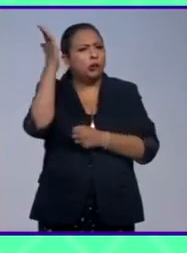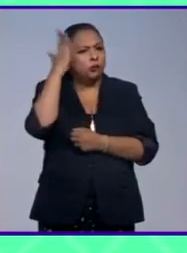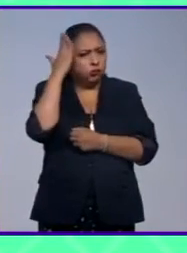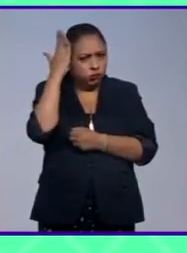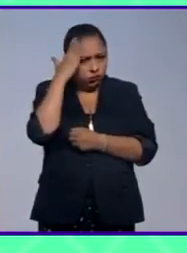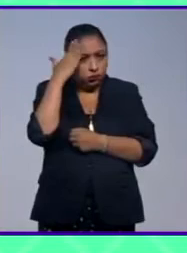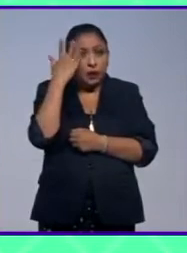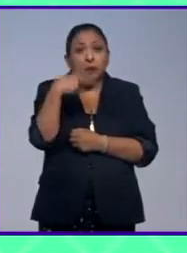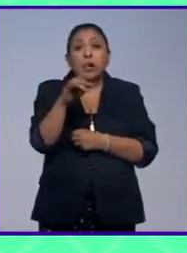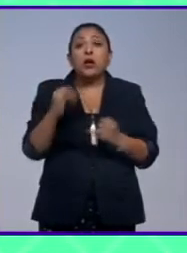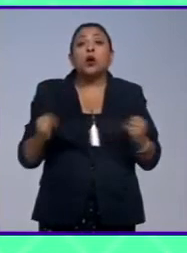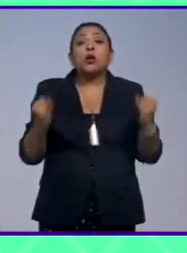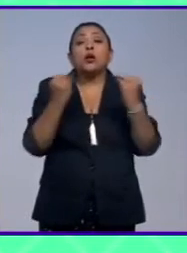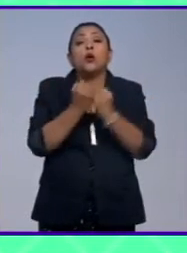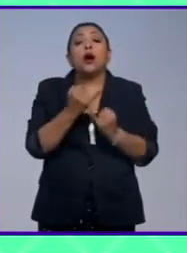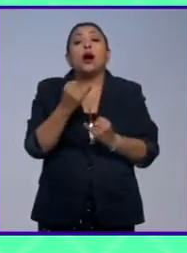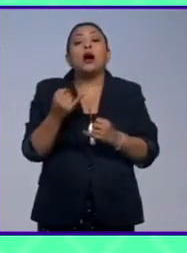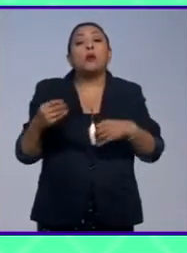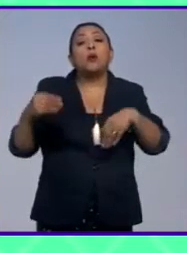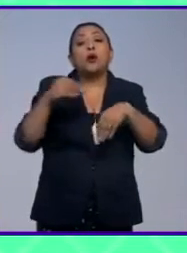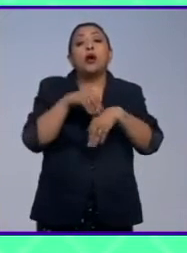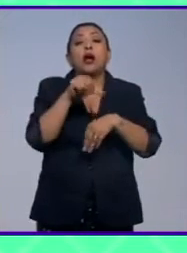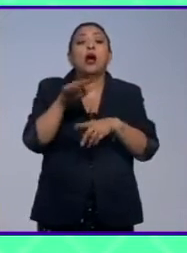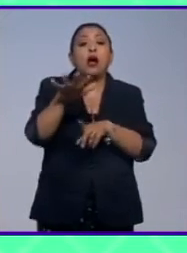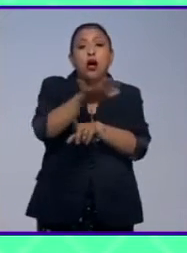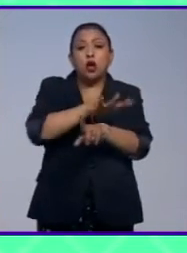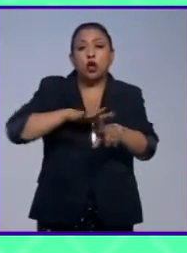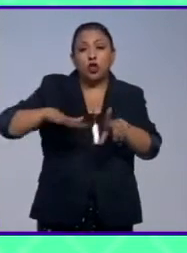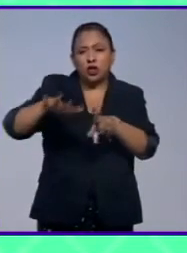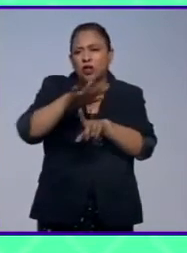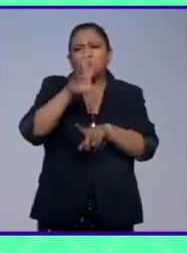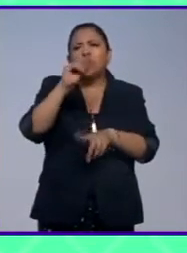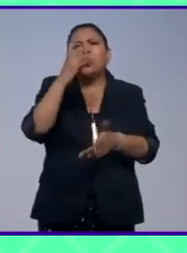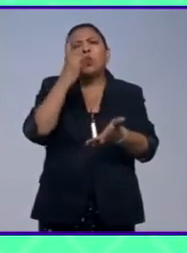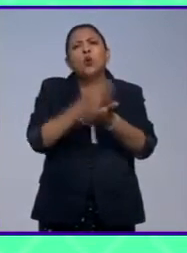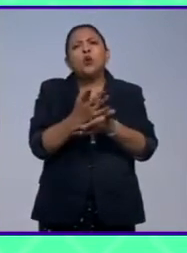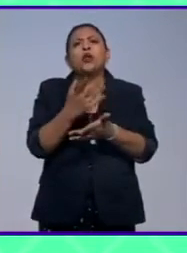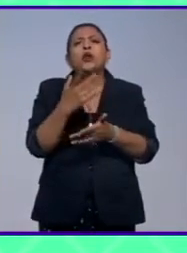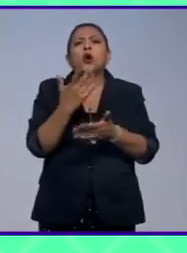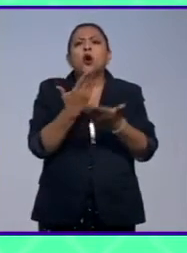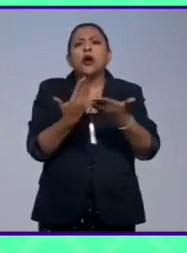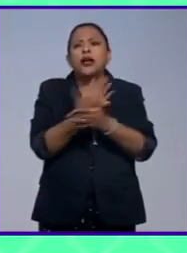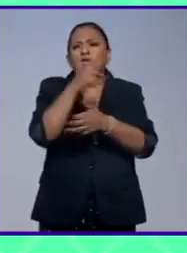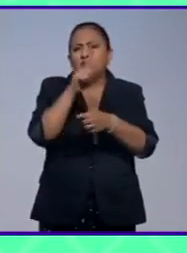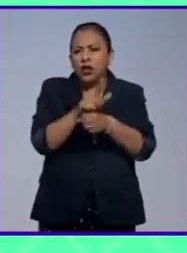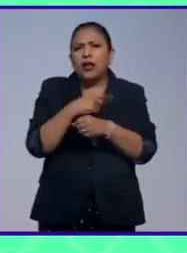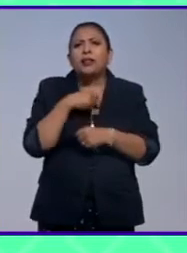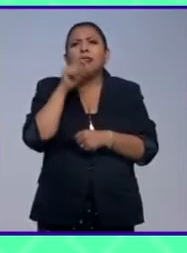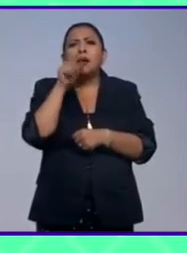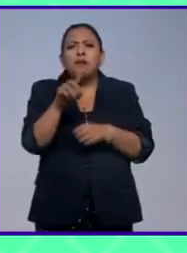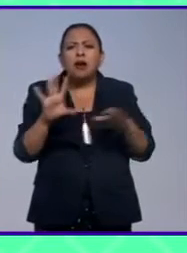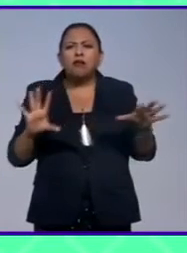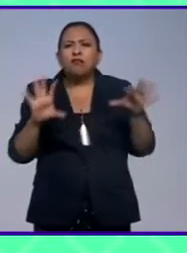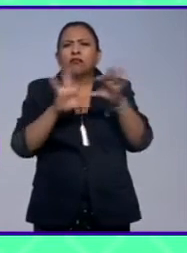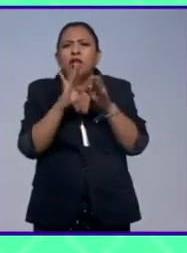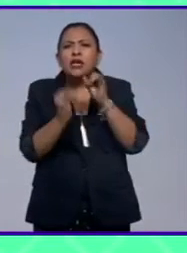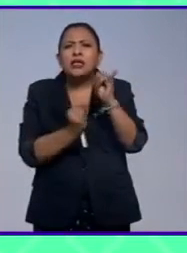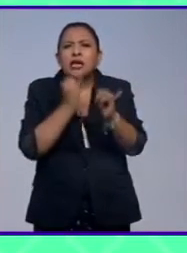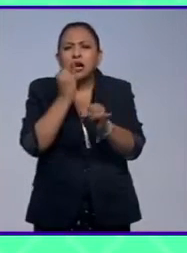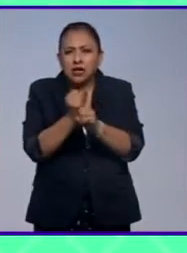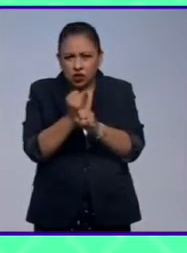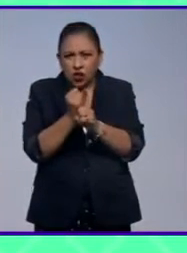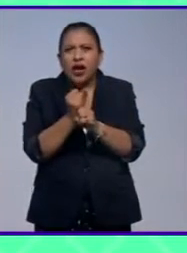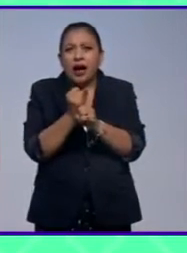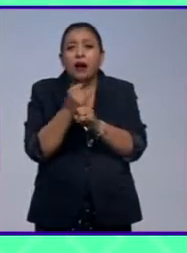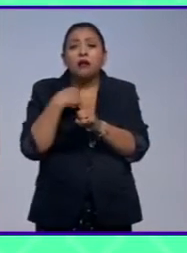Pero también ponerlo en el contexto no solamente de lo nacional, sino también de la coyuntura internacional. Lo